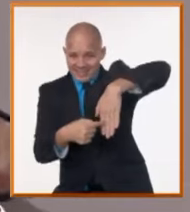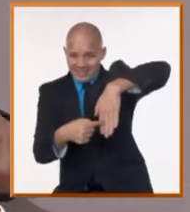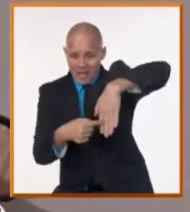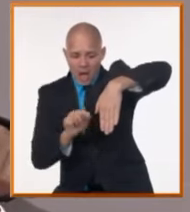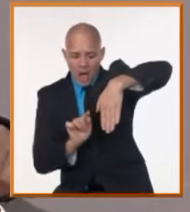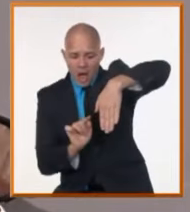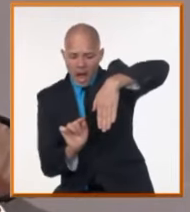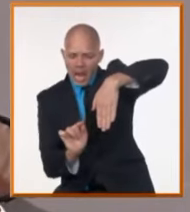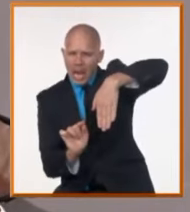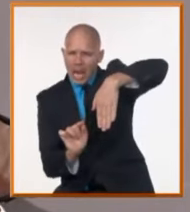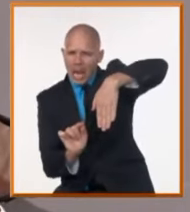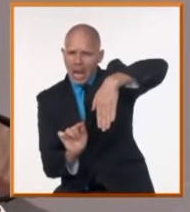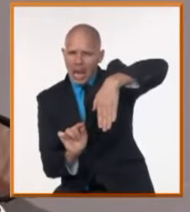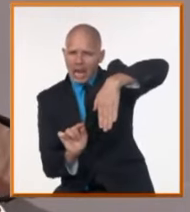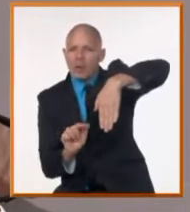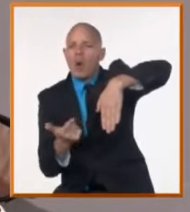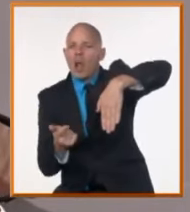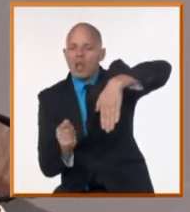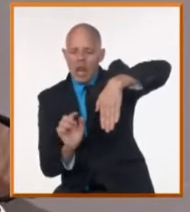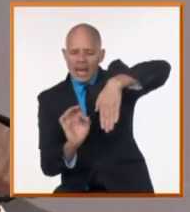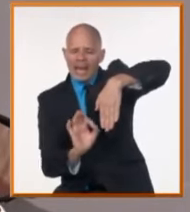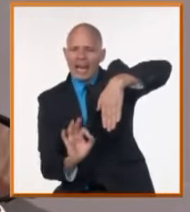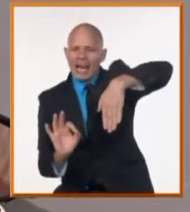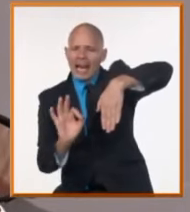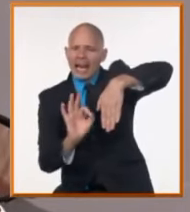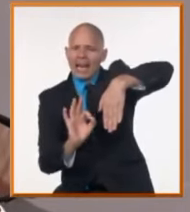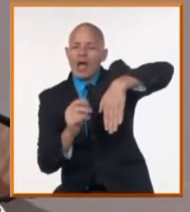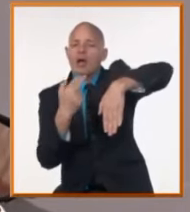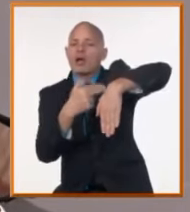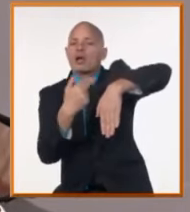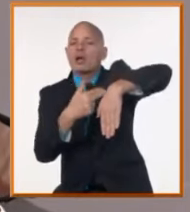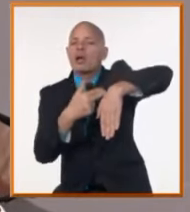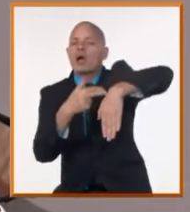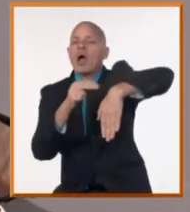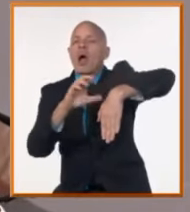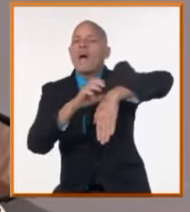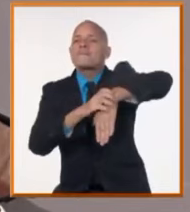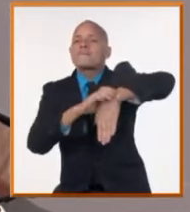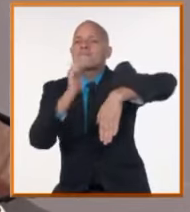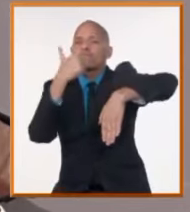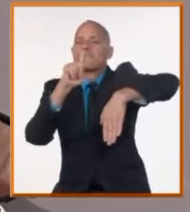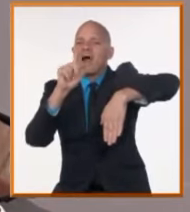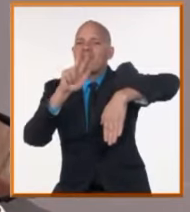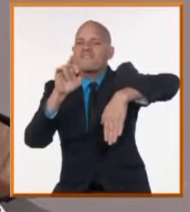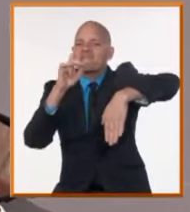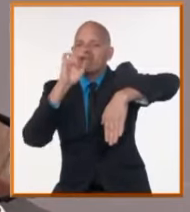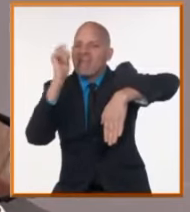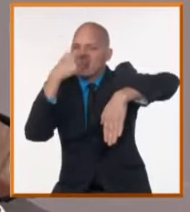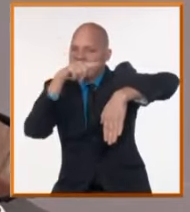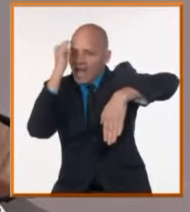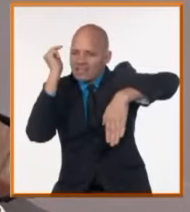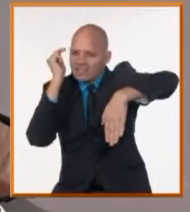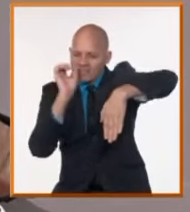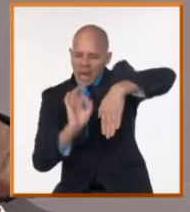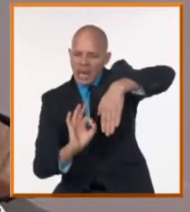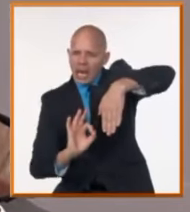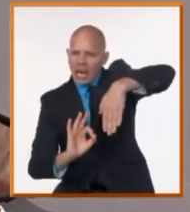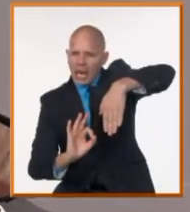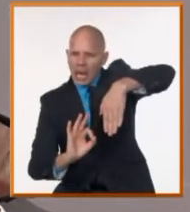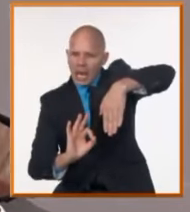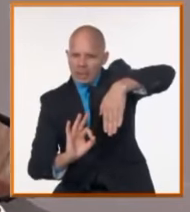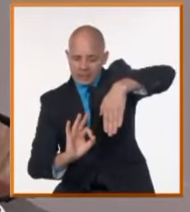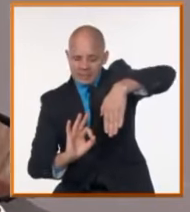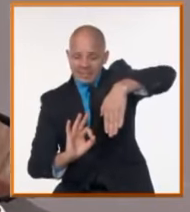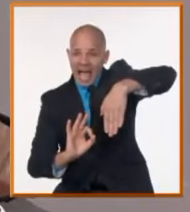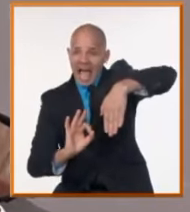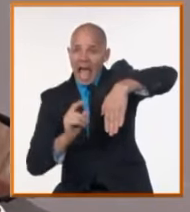de generar lo que podía haberse esperado como un respaldo a Argentina por los Estados Unidos